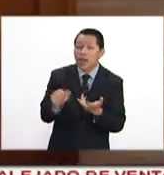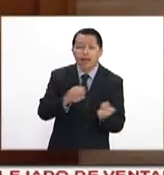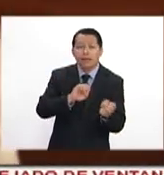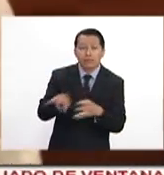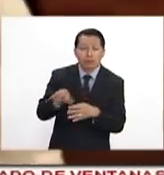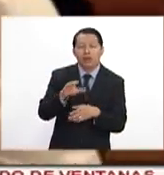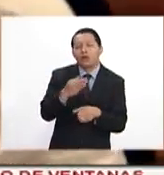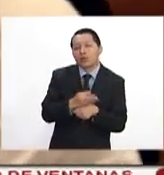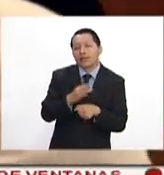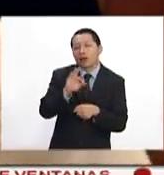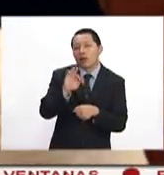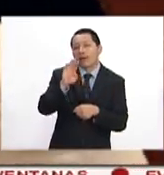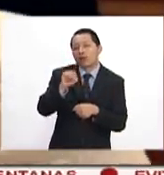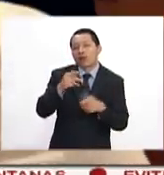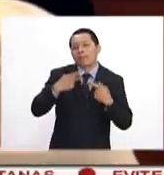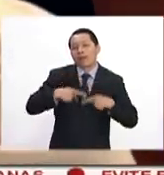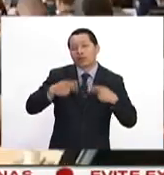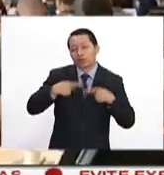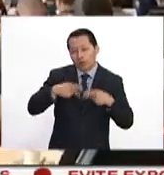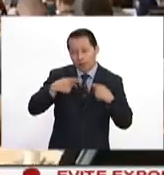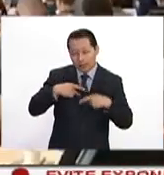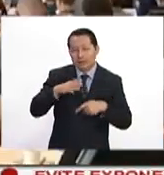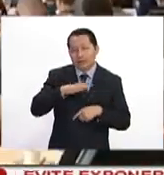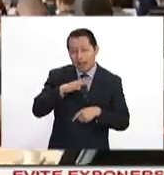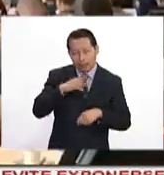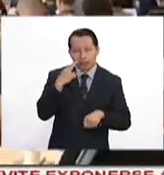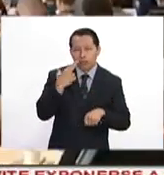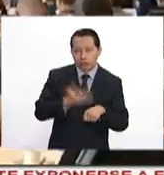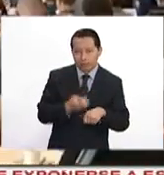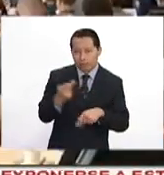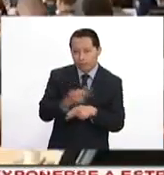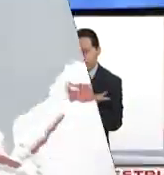hay 49 personas sospechosas de estos hechos.